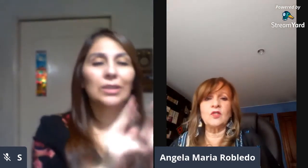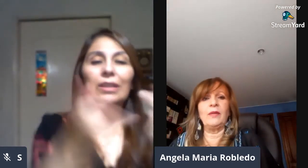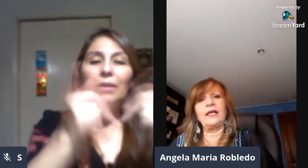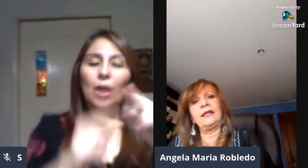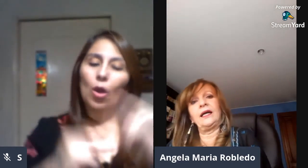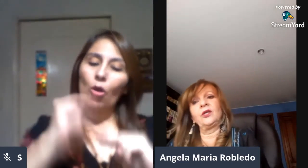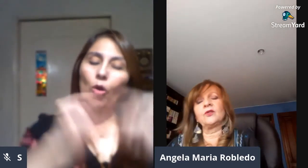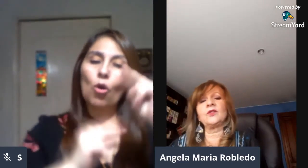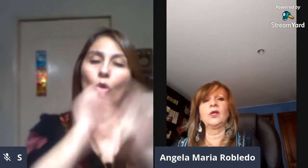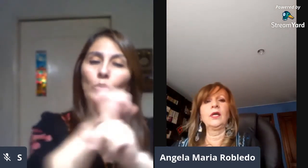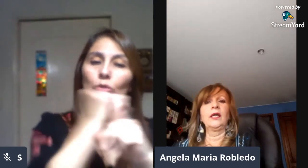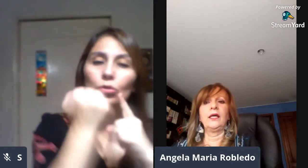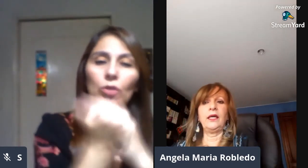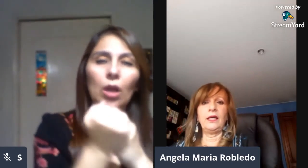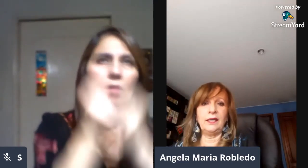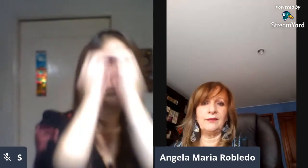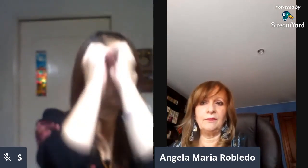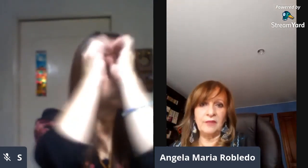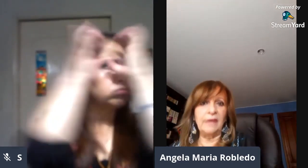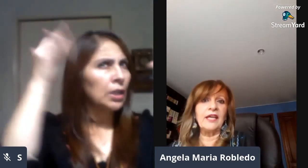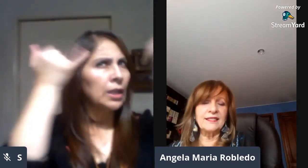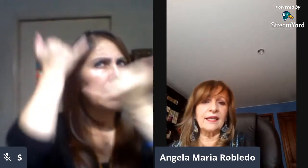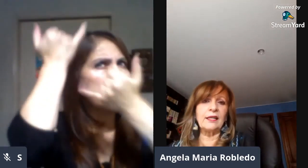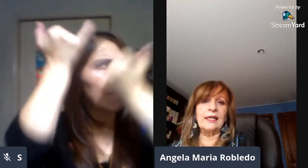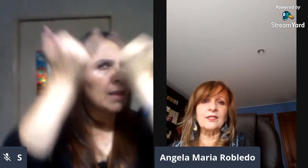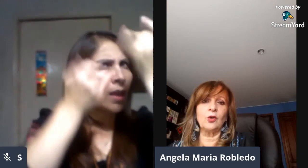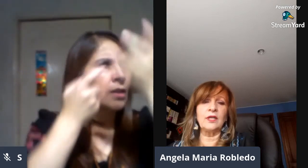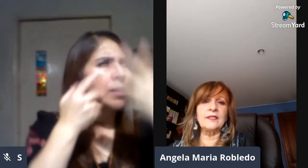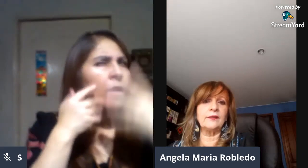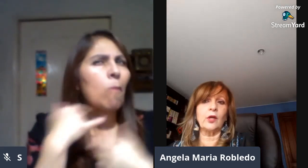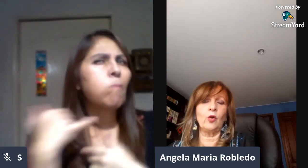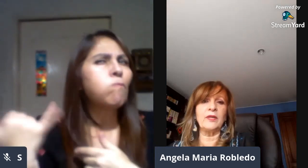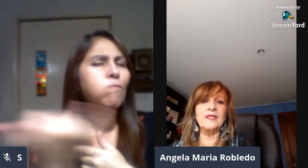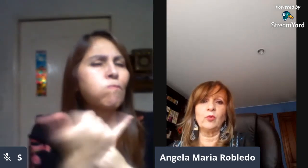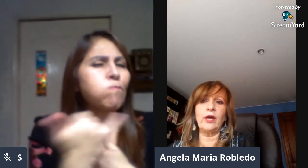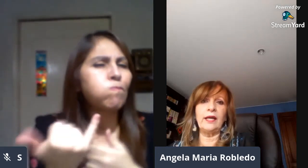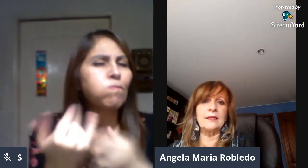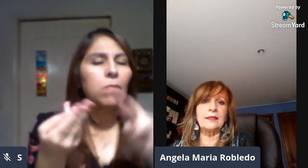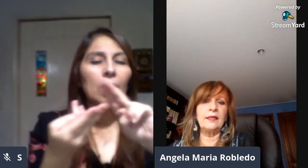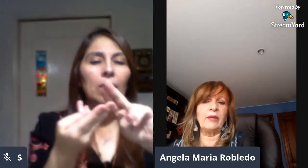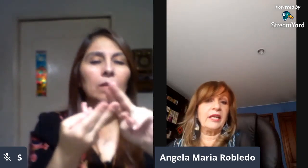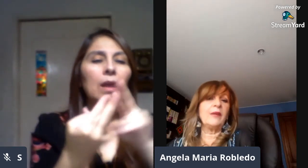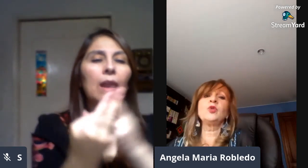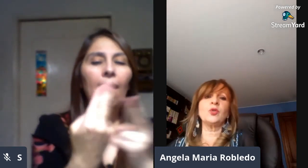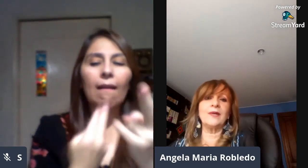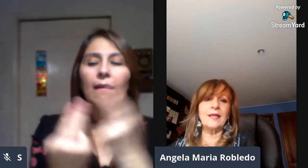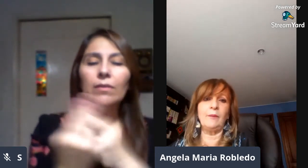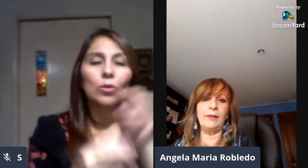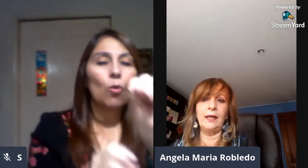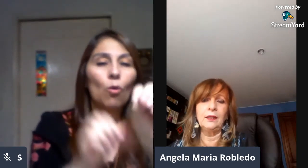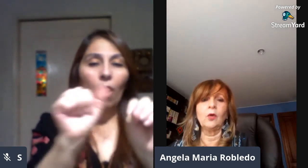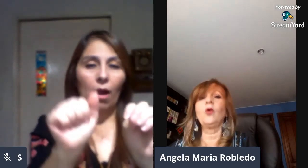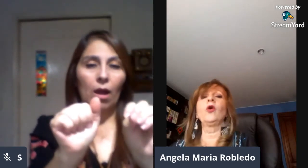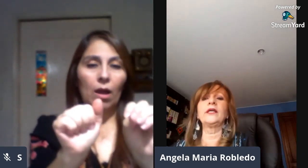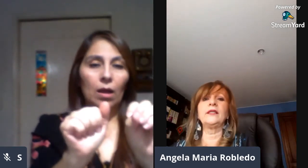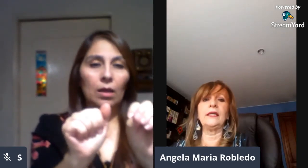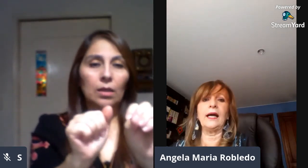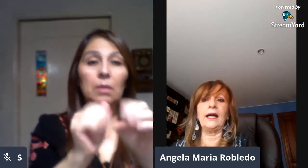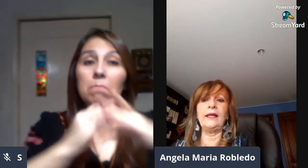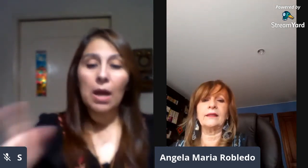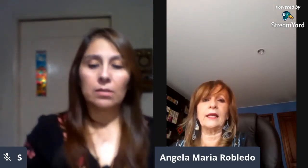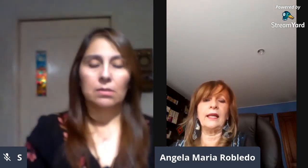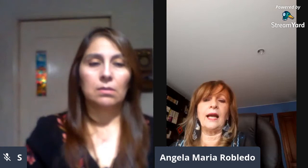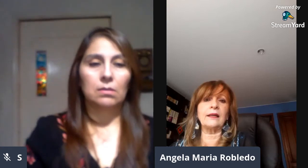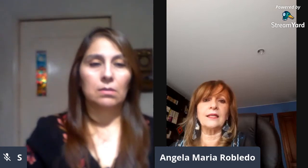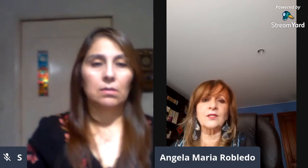sociales, los imaginarios de esas relaciones entre hombres y mujeres y de manera mucho más amplia hoy en